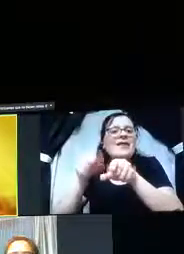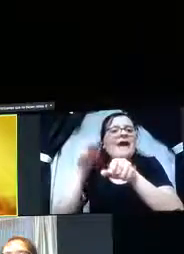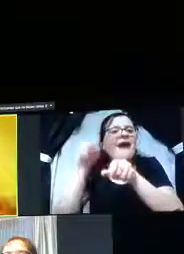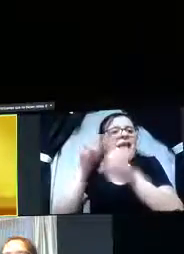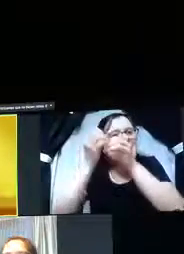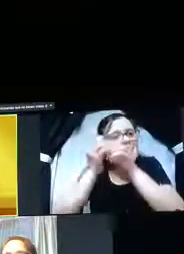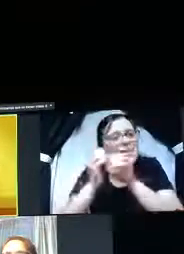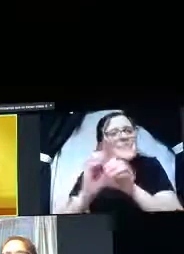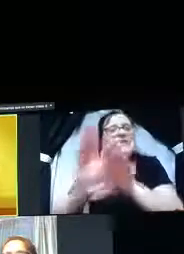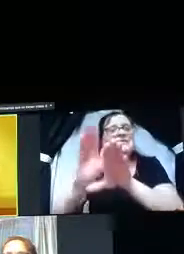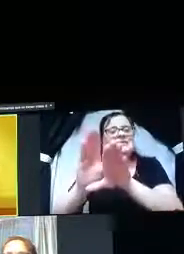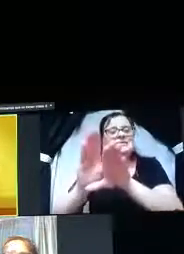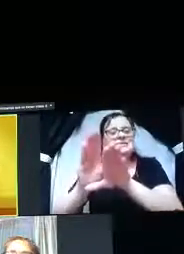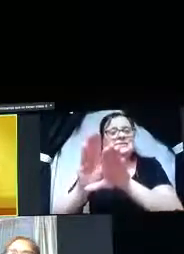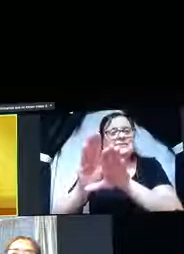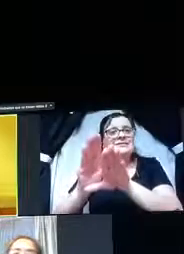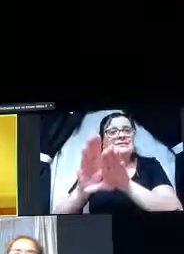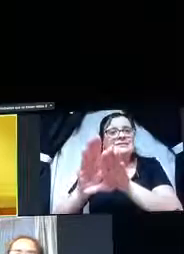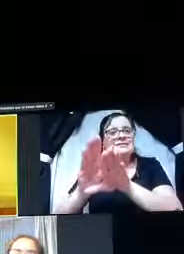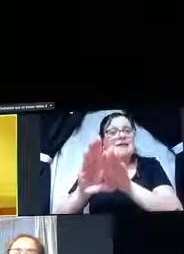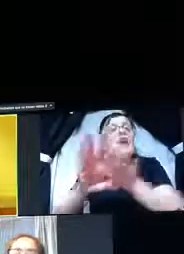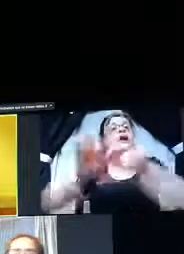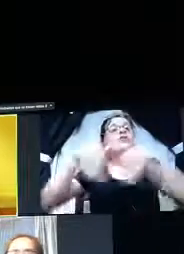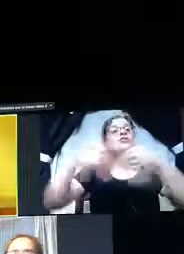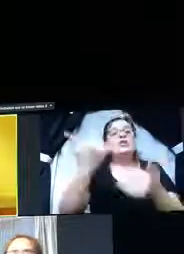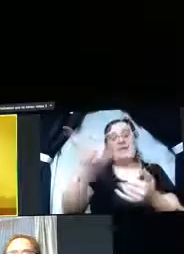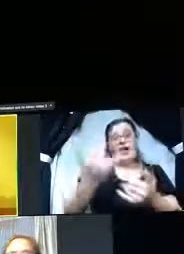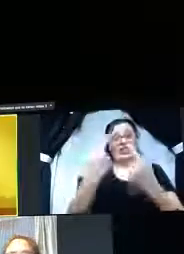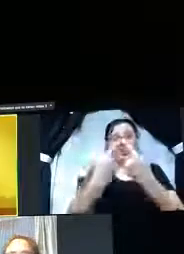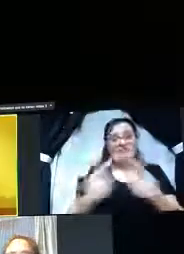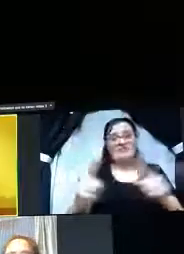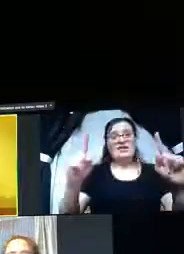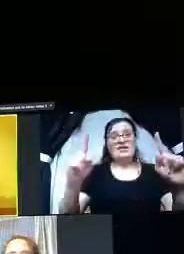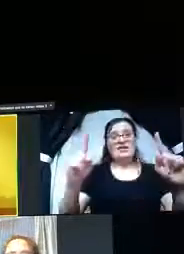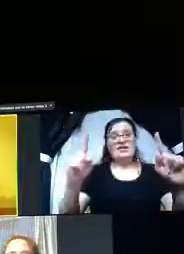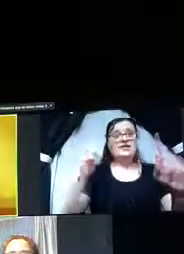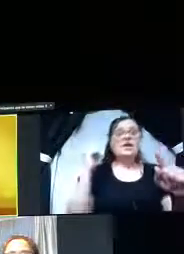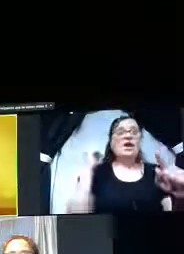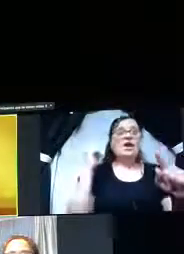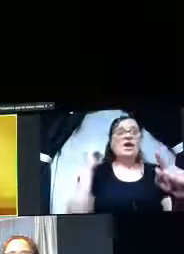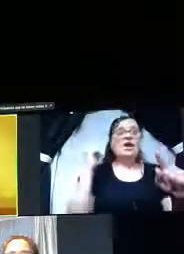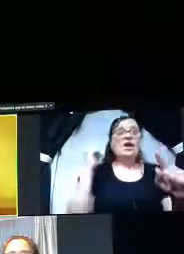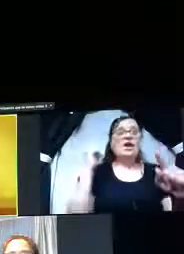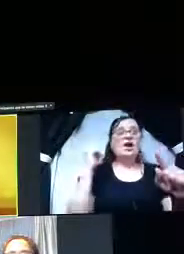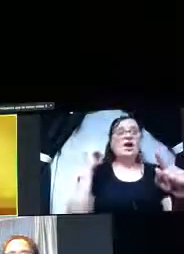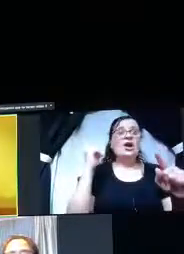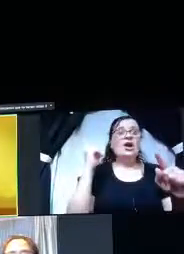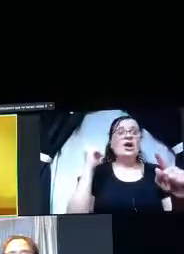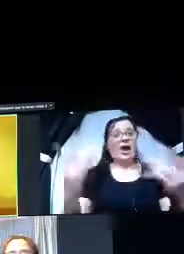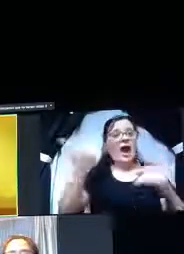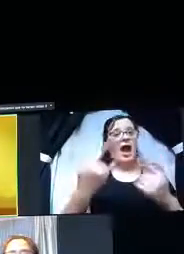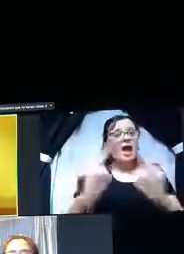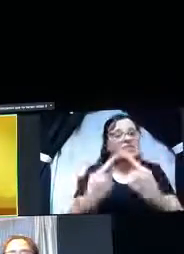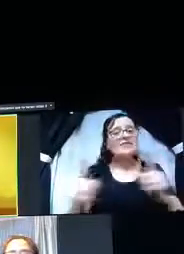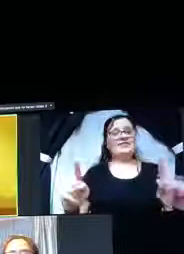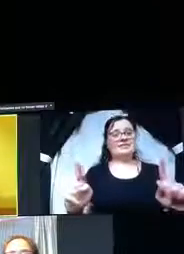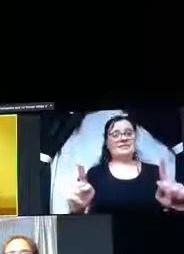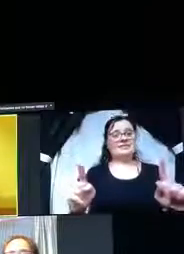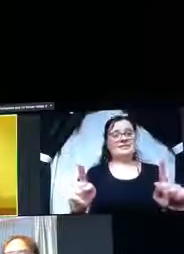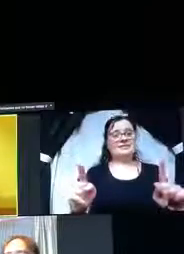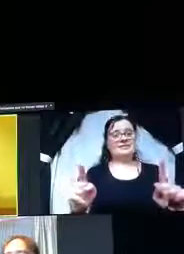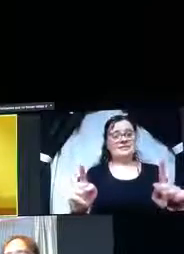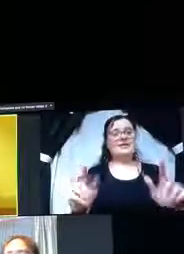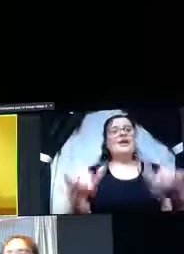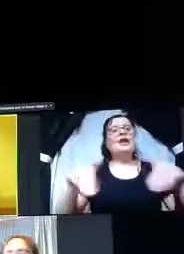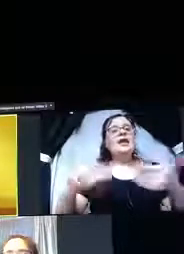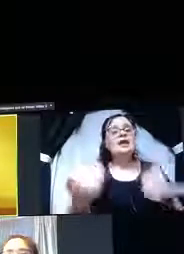la alfabetización que va a suceder con estructuras que se puedan comprender y se puedan producir,